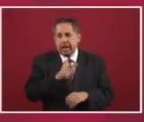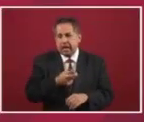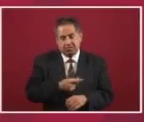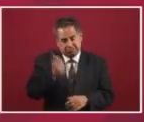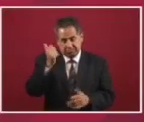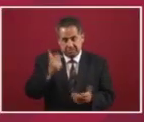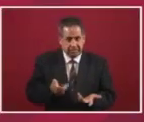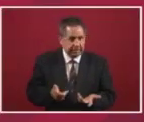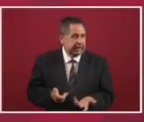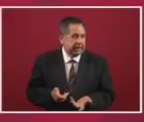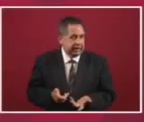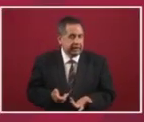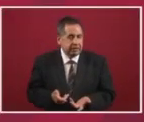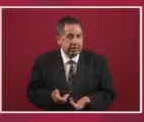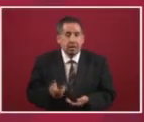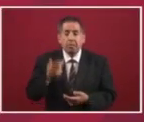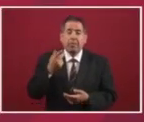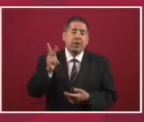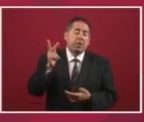Pero como